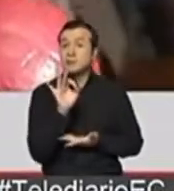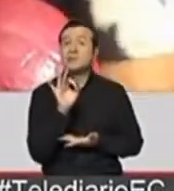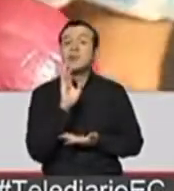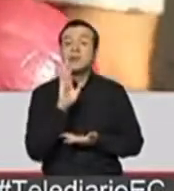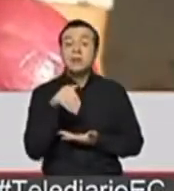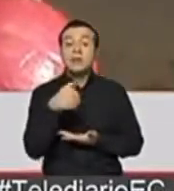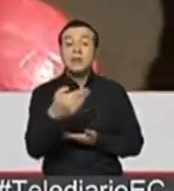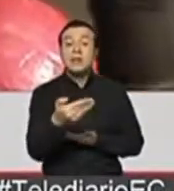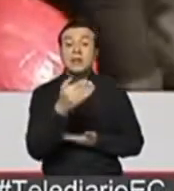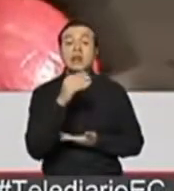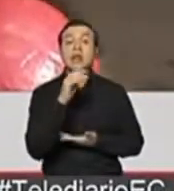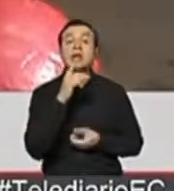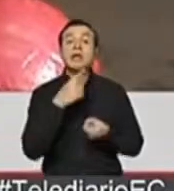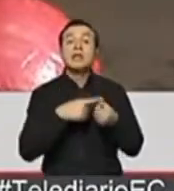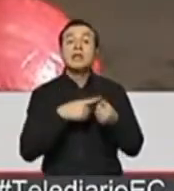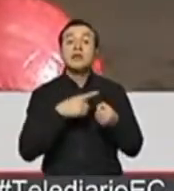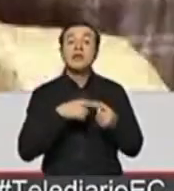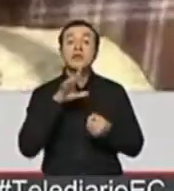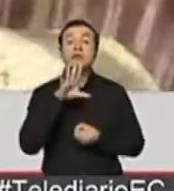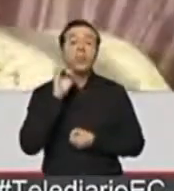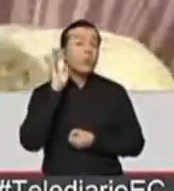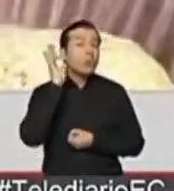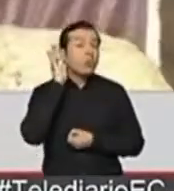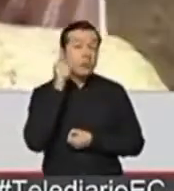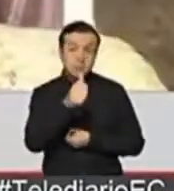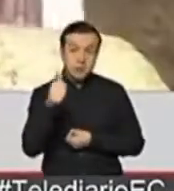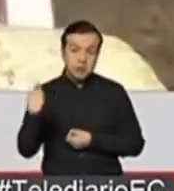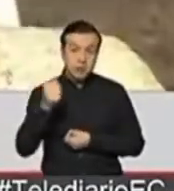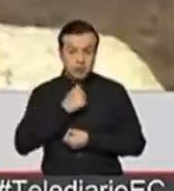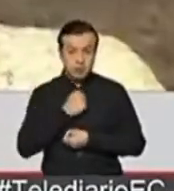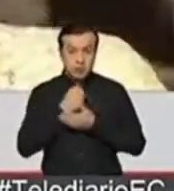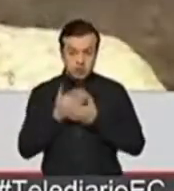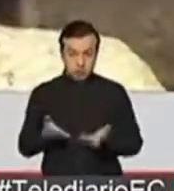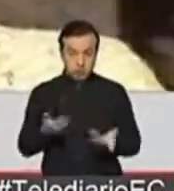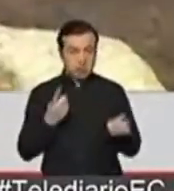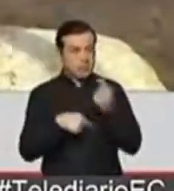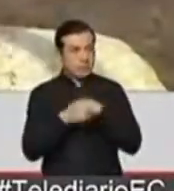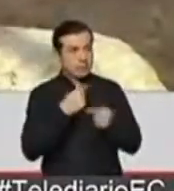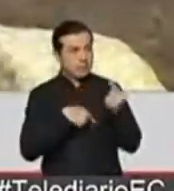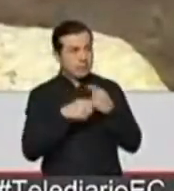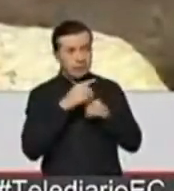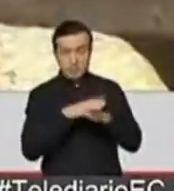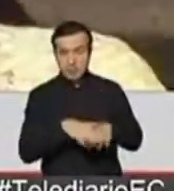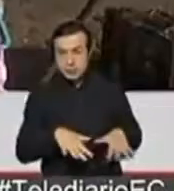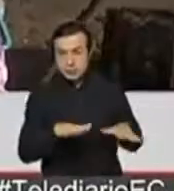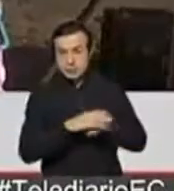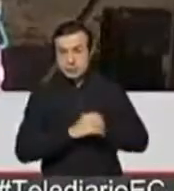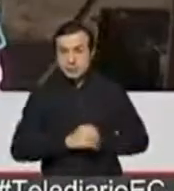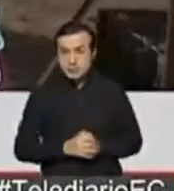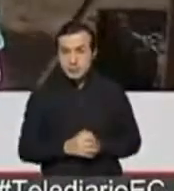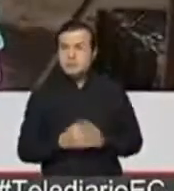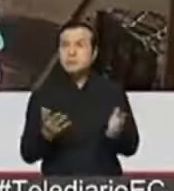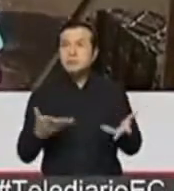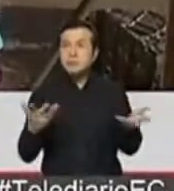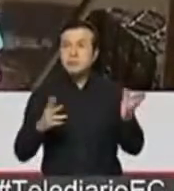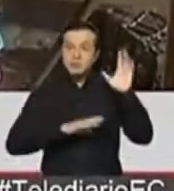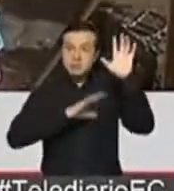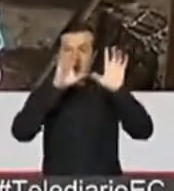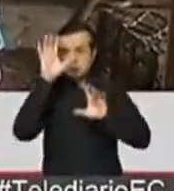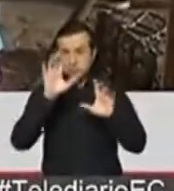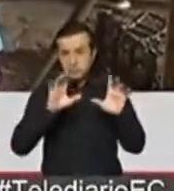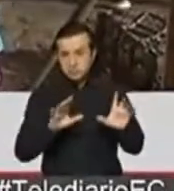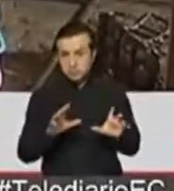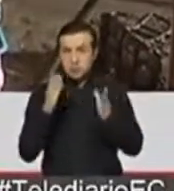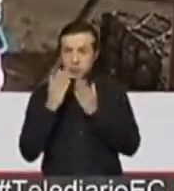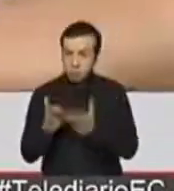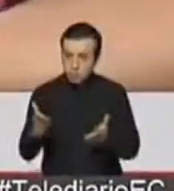Quito este sábado 50 mujeres para ofrecer de manera directa sus productos a los consumidores de la capital. Se trata de la Feria Ciudadana de la